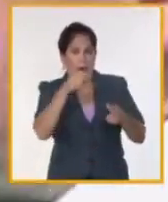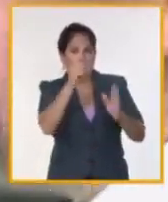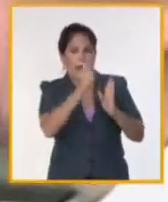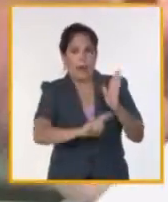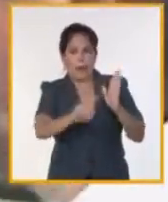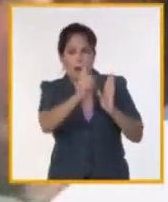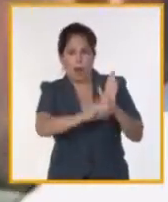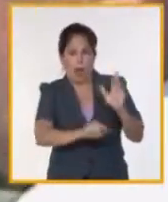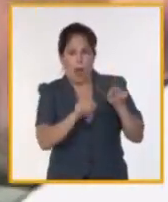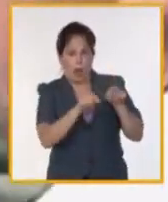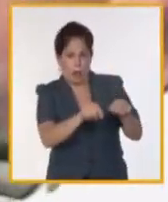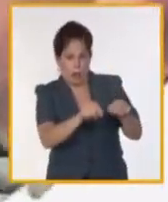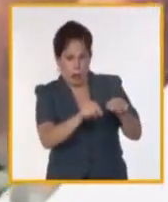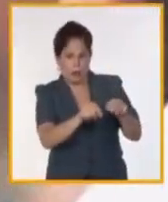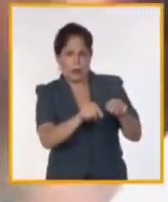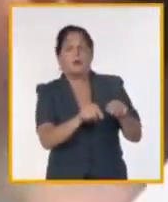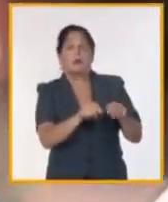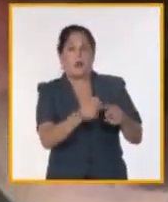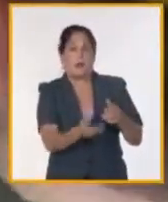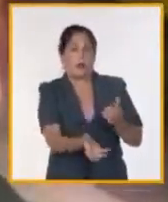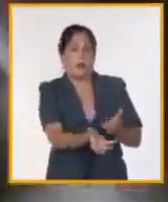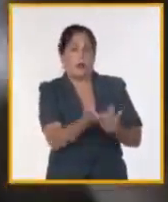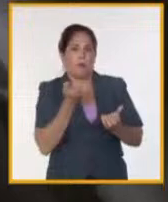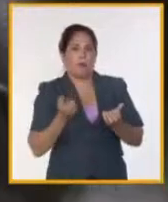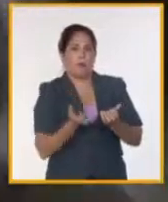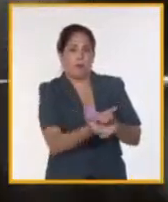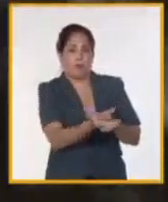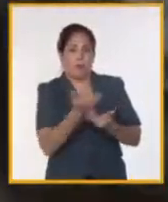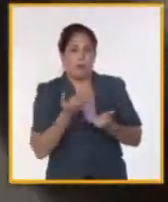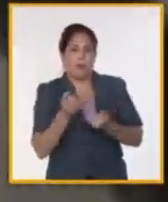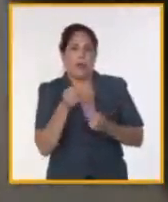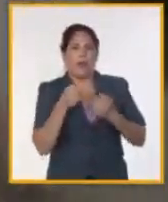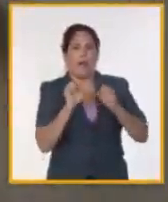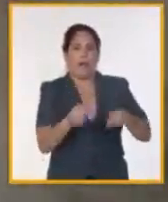es precisamente de la extracción que se hacía en el capitalismo.